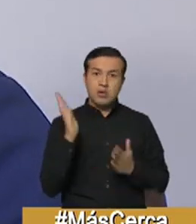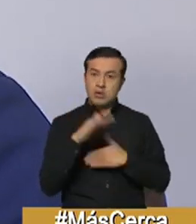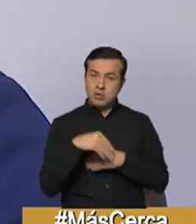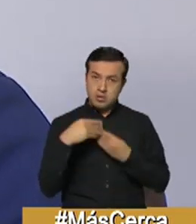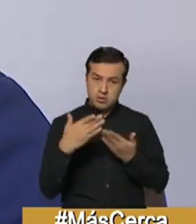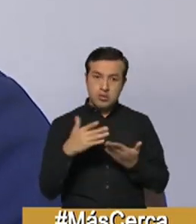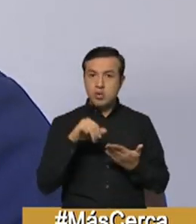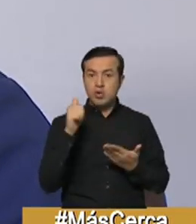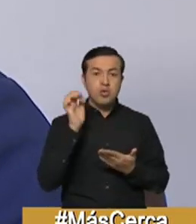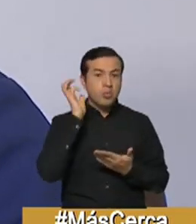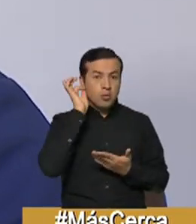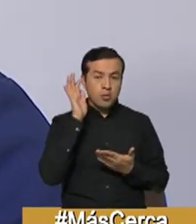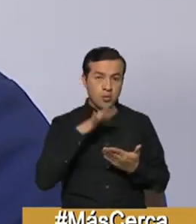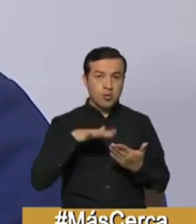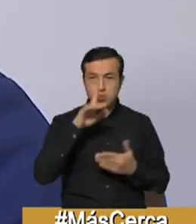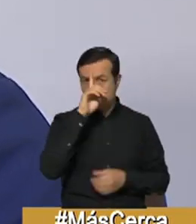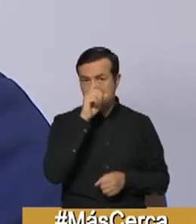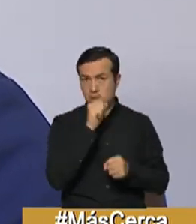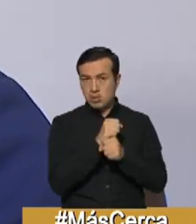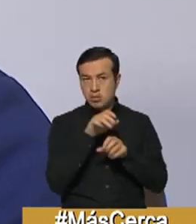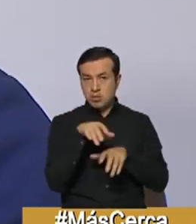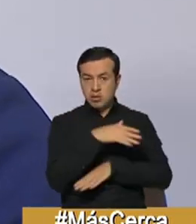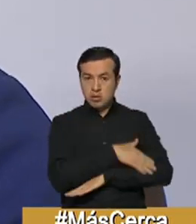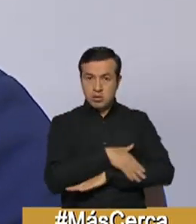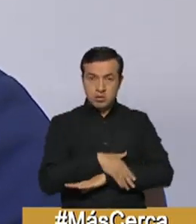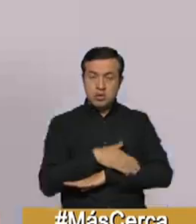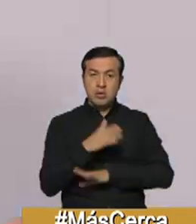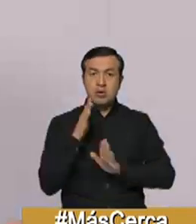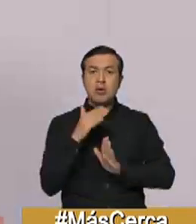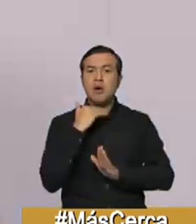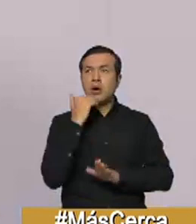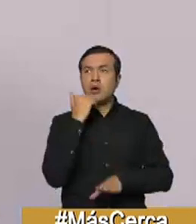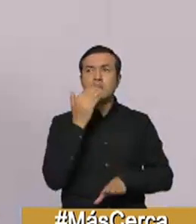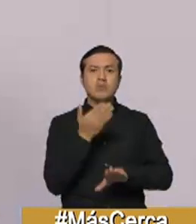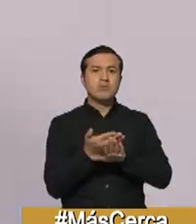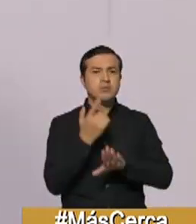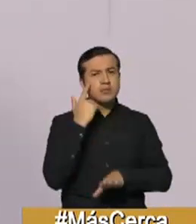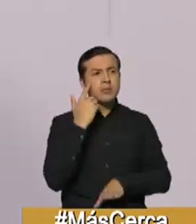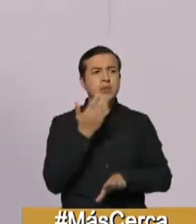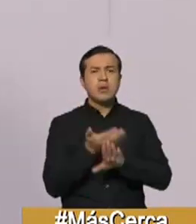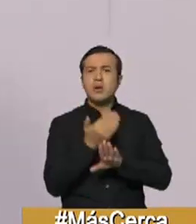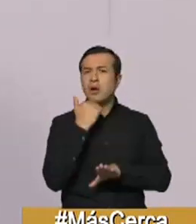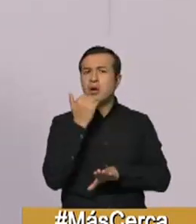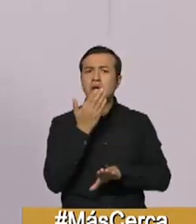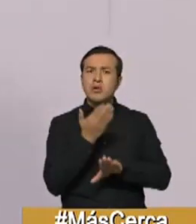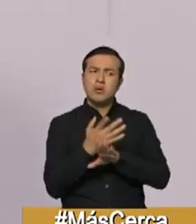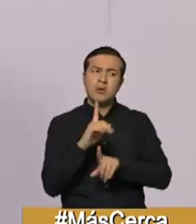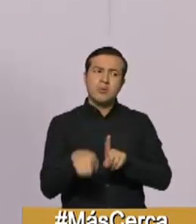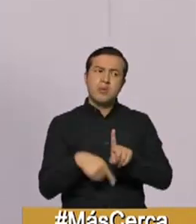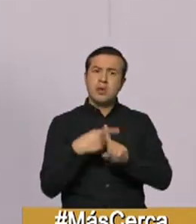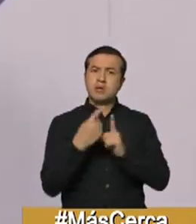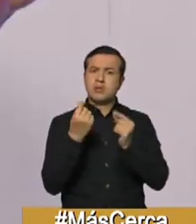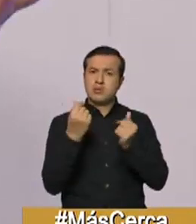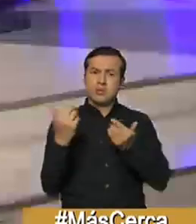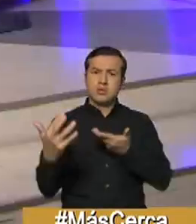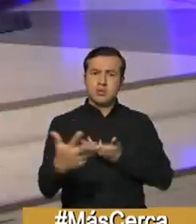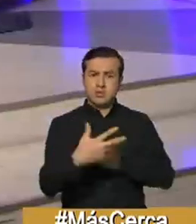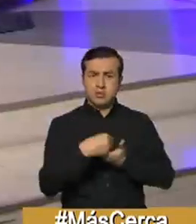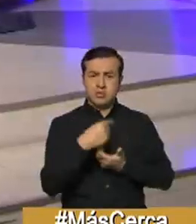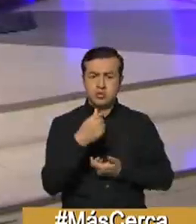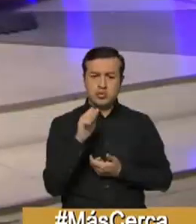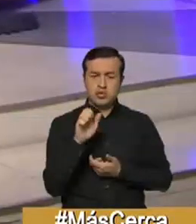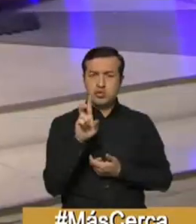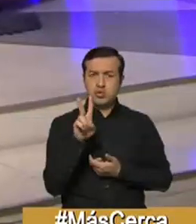también con otras señoras que trabajan con perritos de la calle. Tal vez nos ha planteado algún tipo de generar recursos para ayudar a Giovanni y a